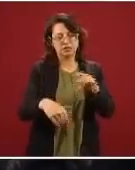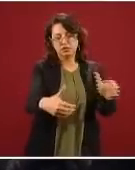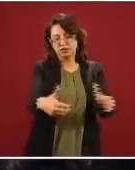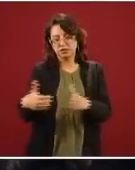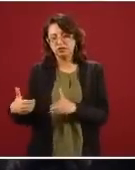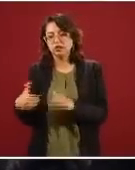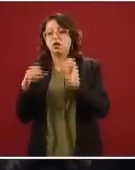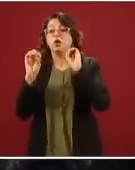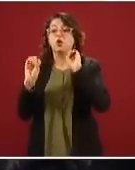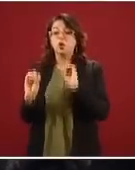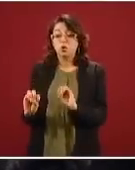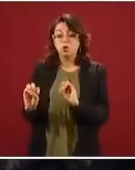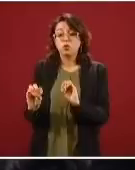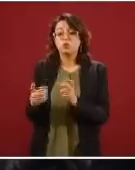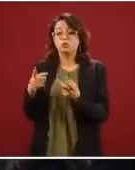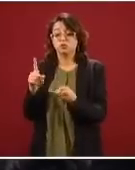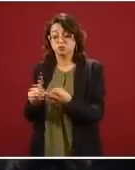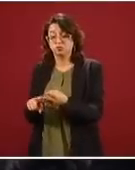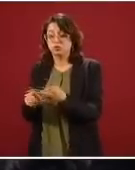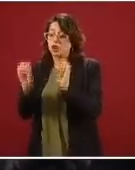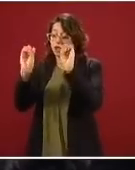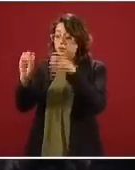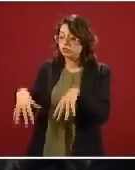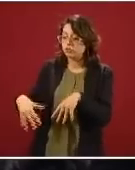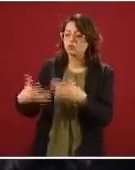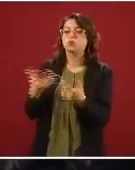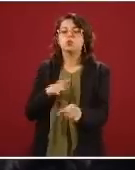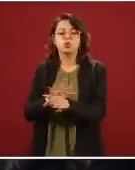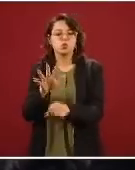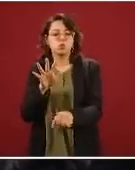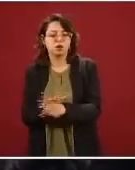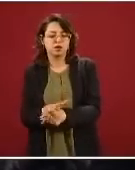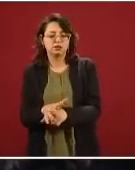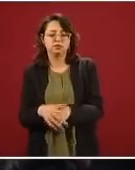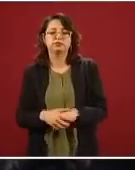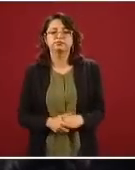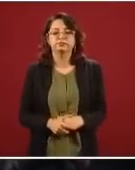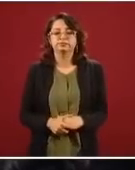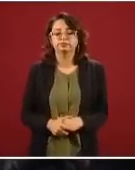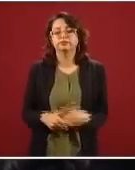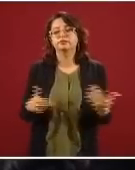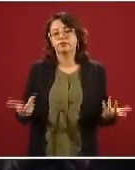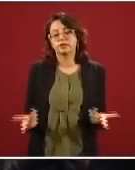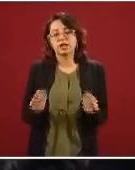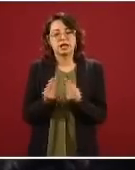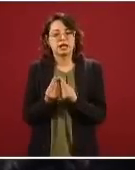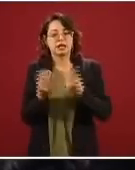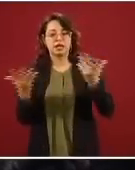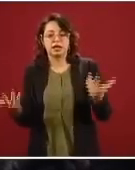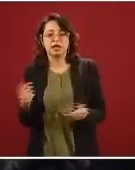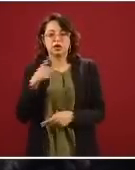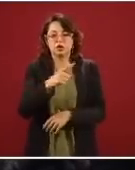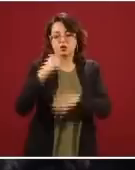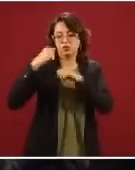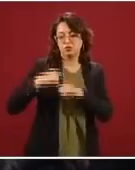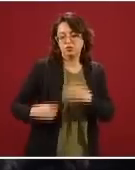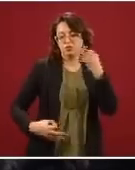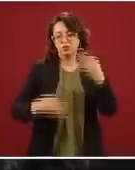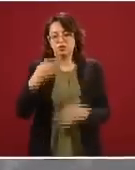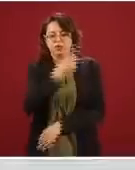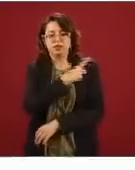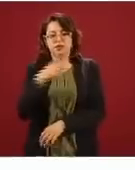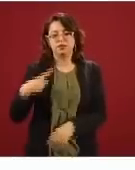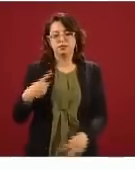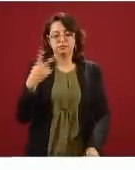si en este caso ya se da el abandono. Obviamente tenemos que hacer la consulta con el Poder Judicial. Ustedes